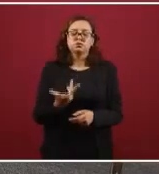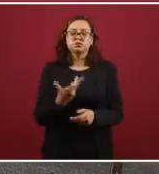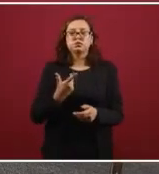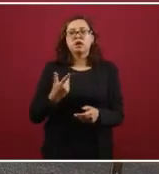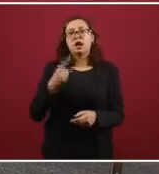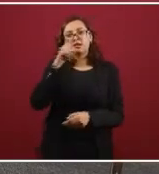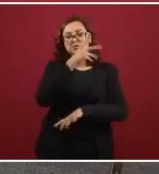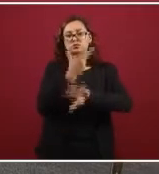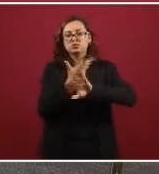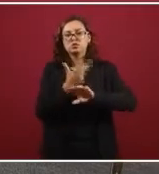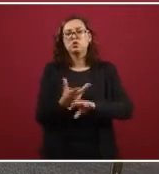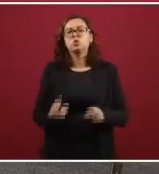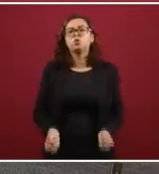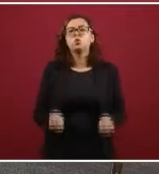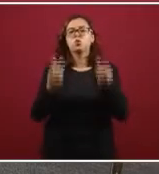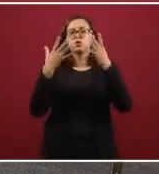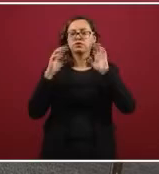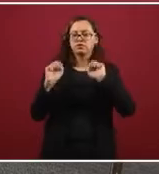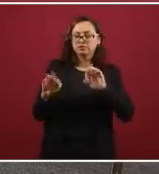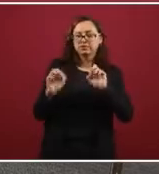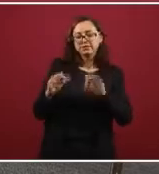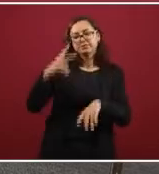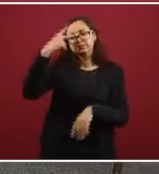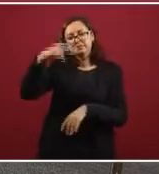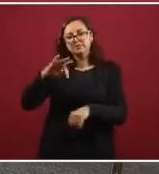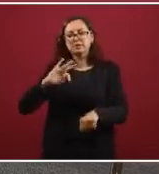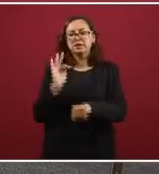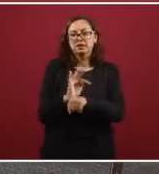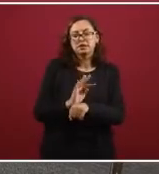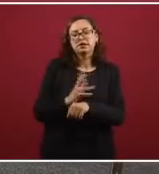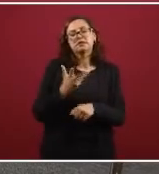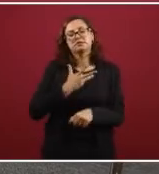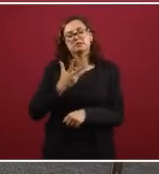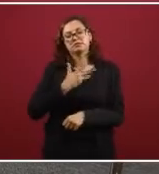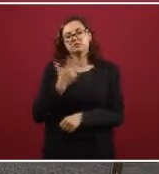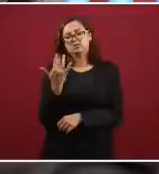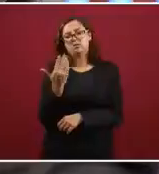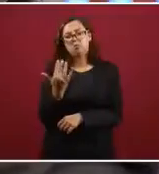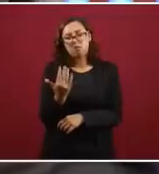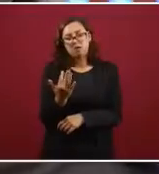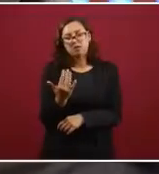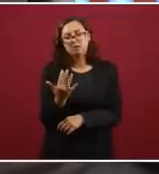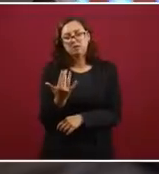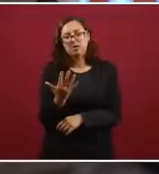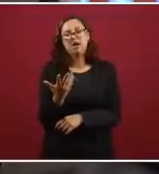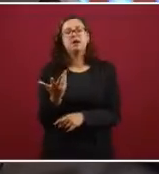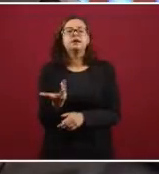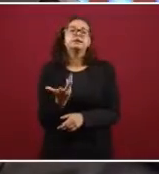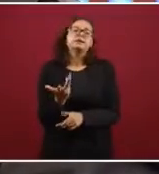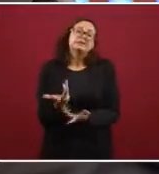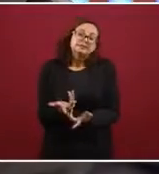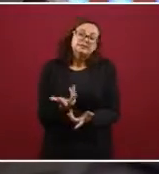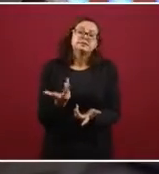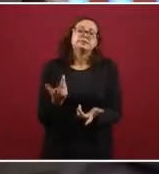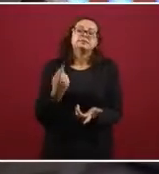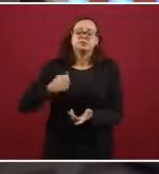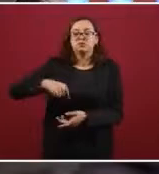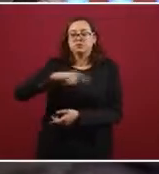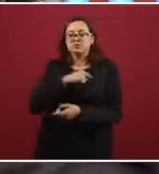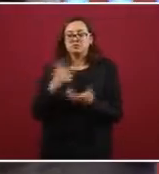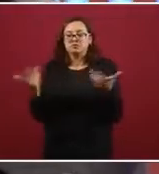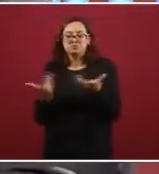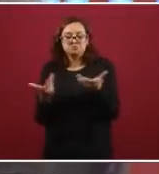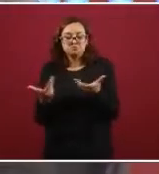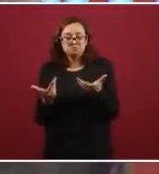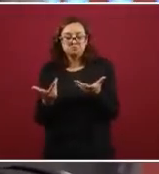es un sistema de clasificación por semáforo por estado. Entonces tenemos un sistema en donde si estamos en verdes que no